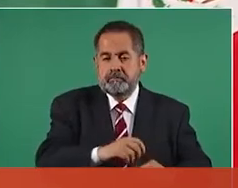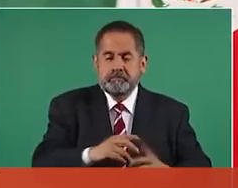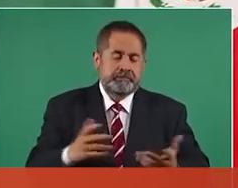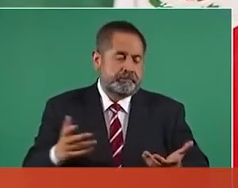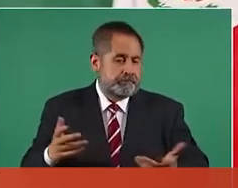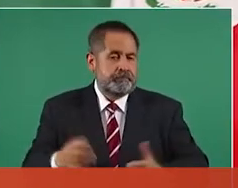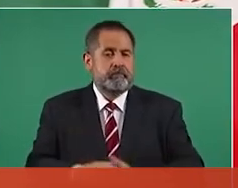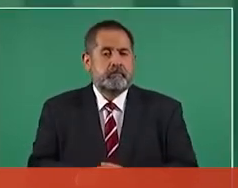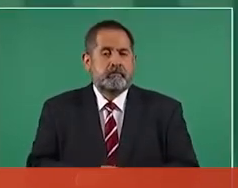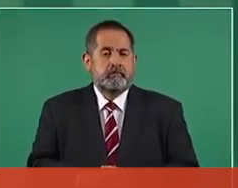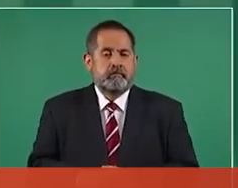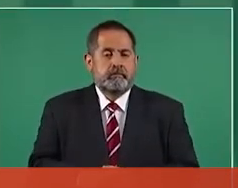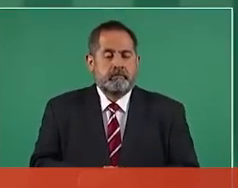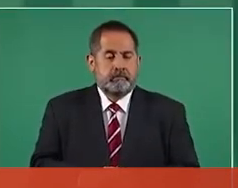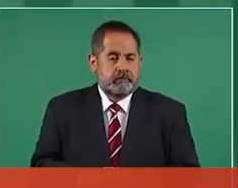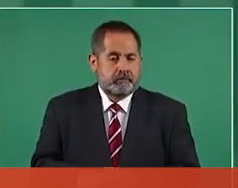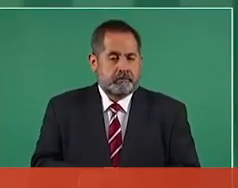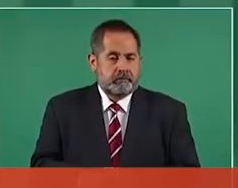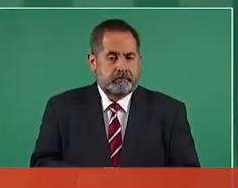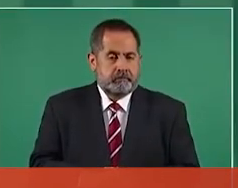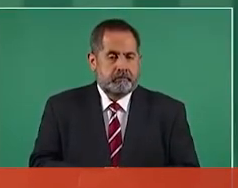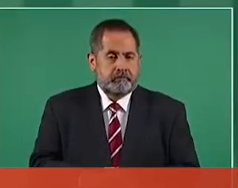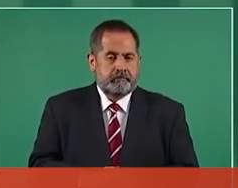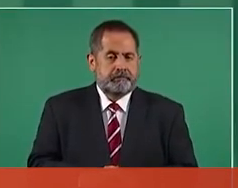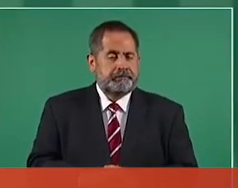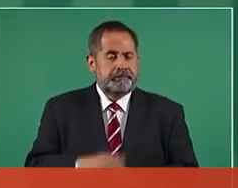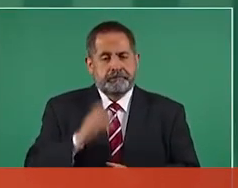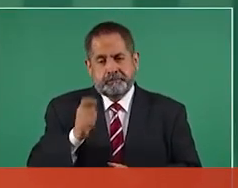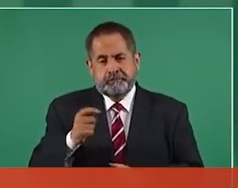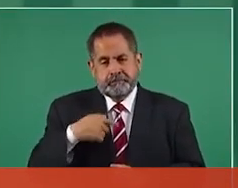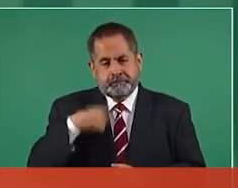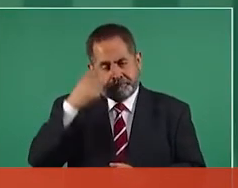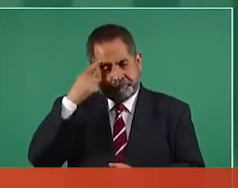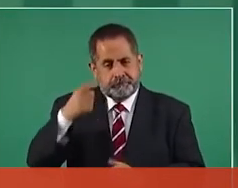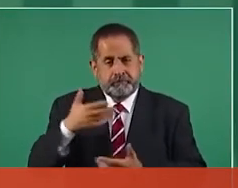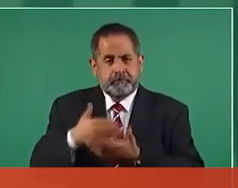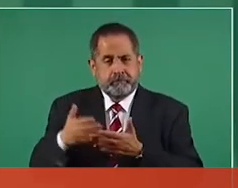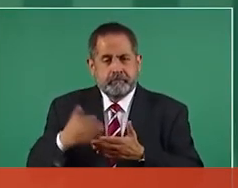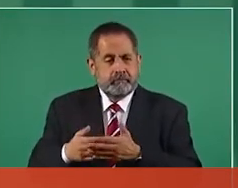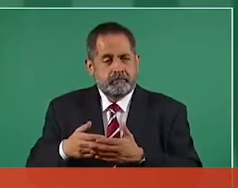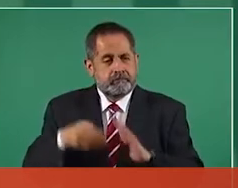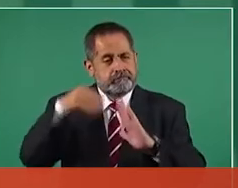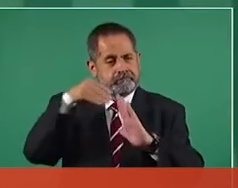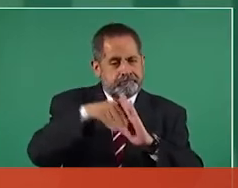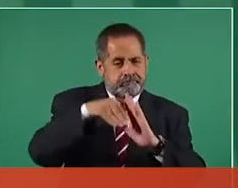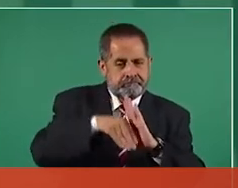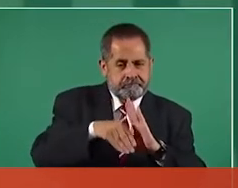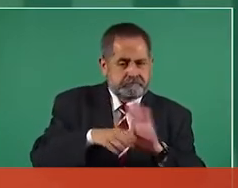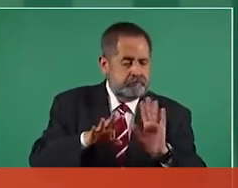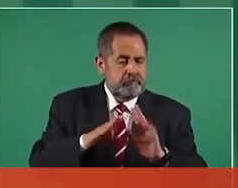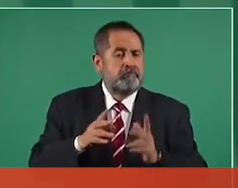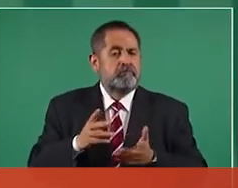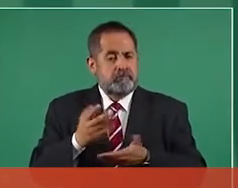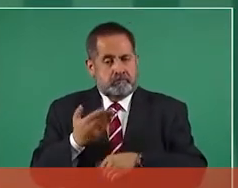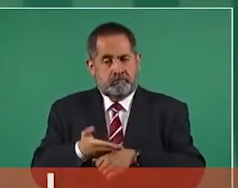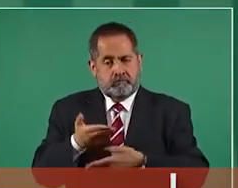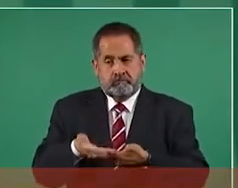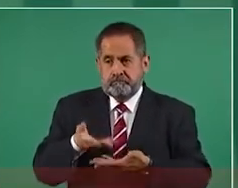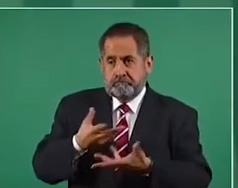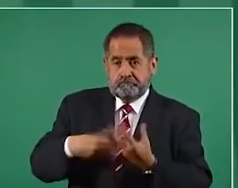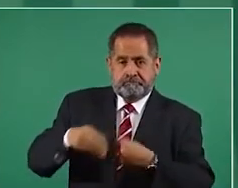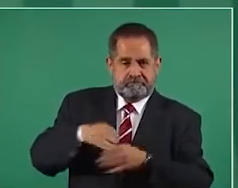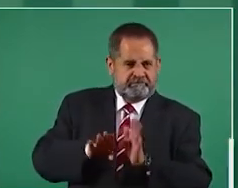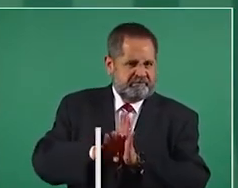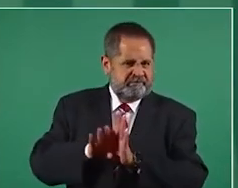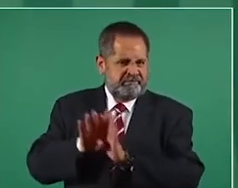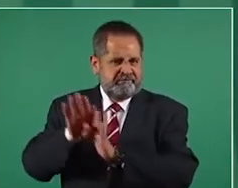Claro, ya no se viene cayendo, ya está levantando, pero imagínense,